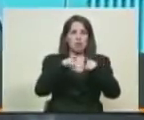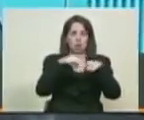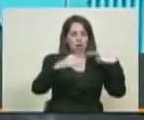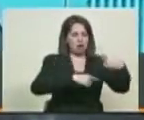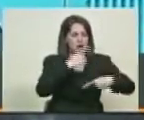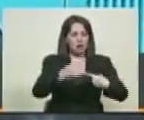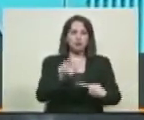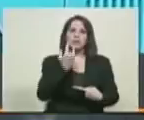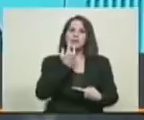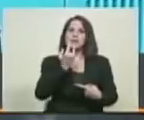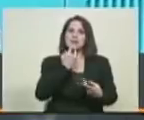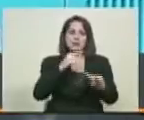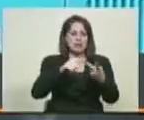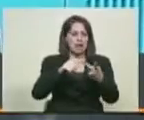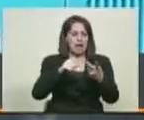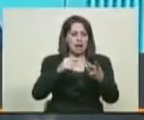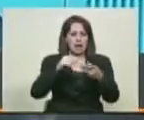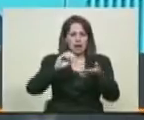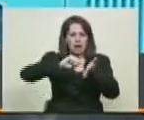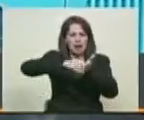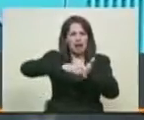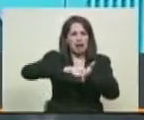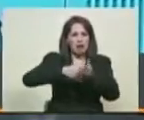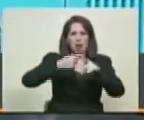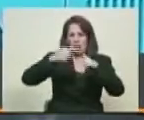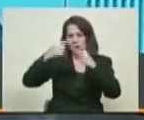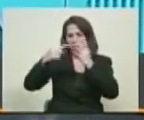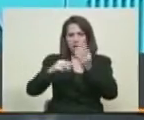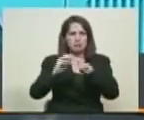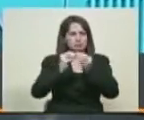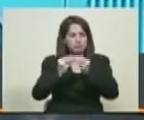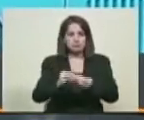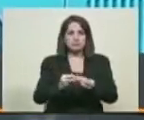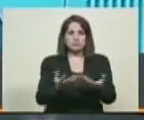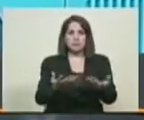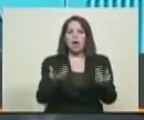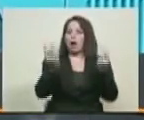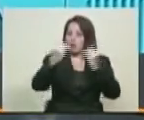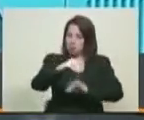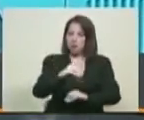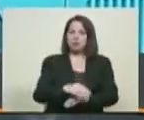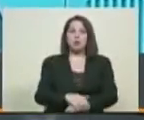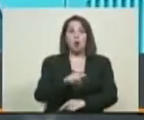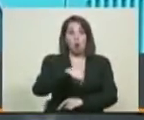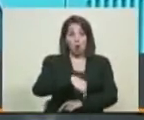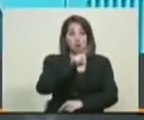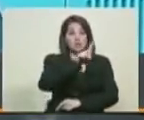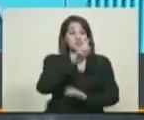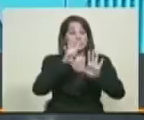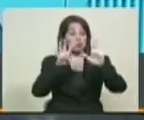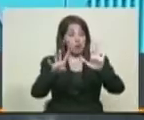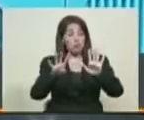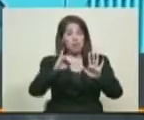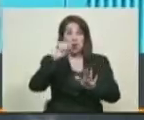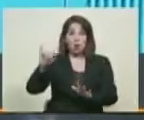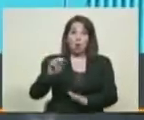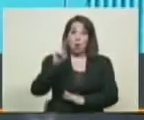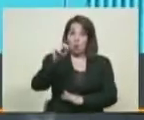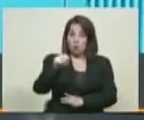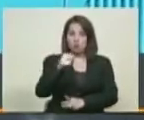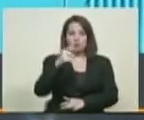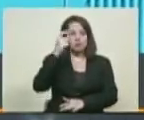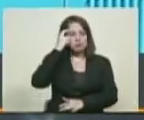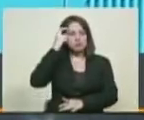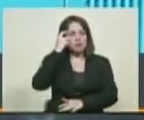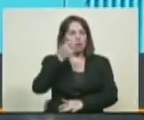digo baterías, digo todo. Estoy de acuerdo. Por eso hoy, 19 de junio, es un día bueno, bonito. En